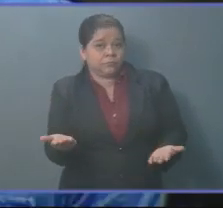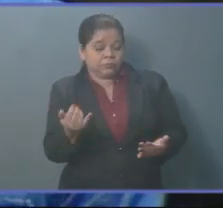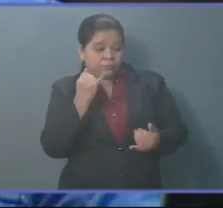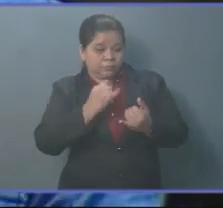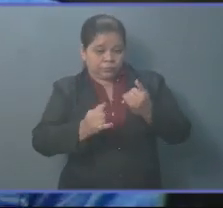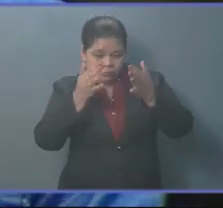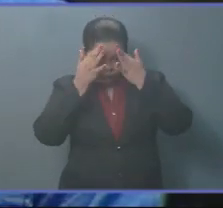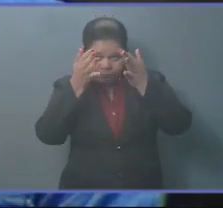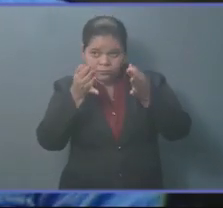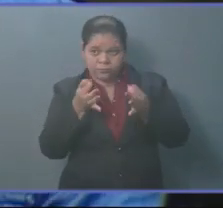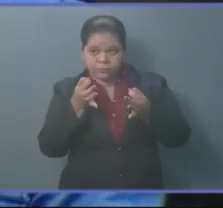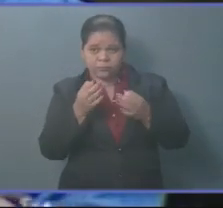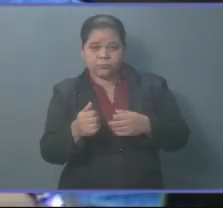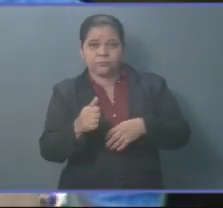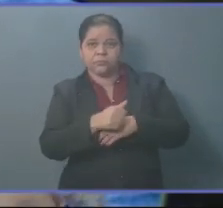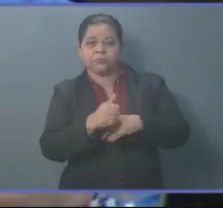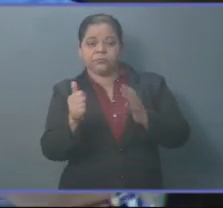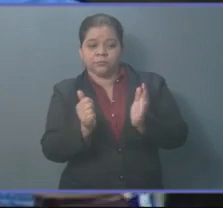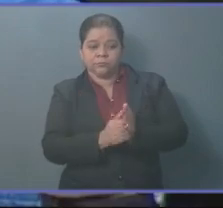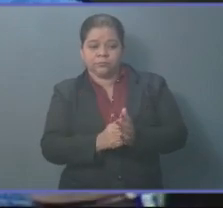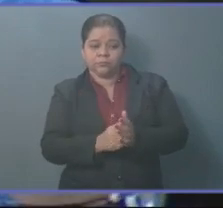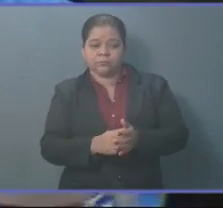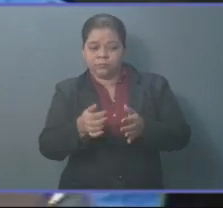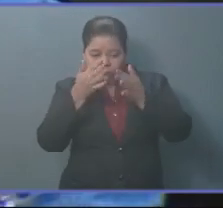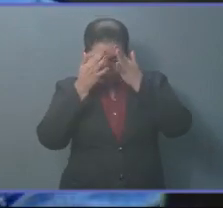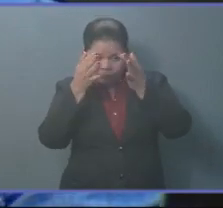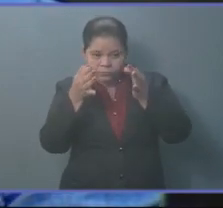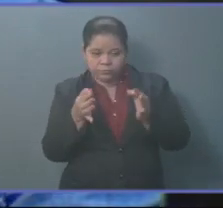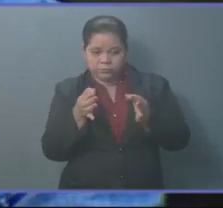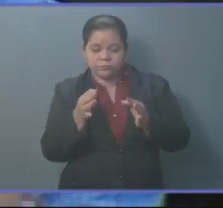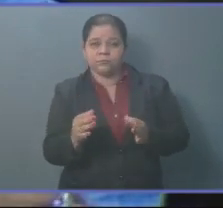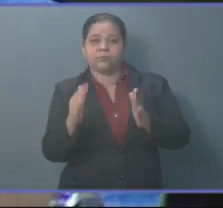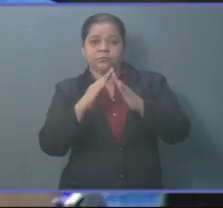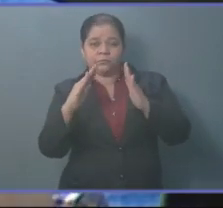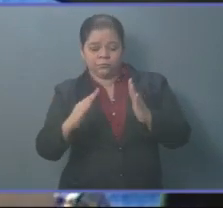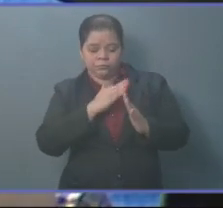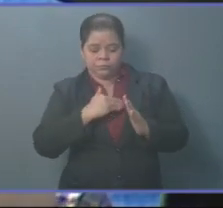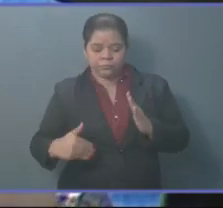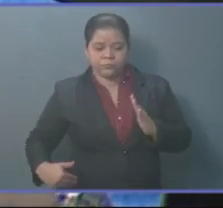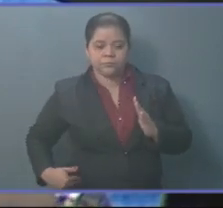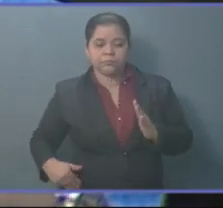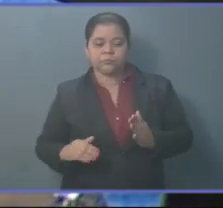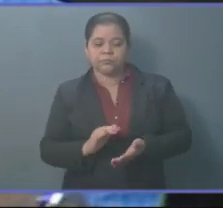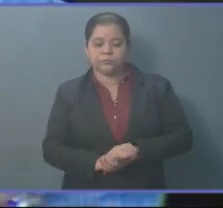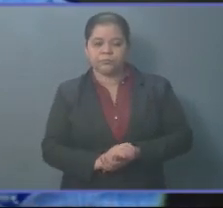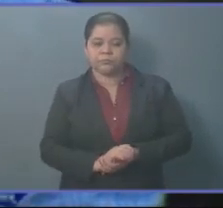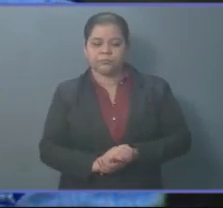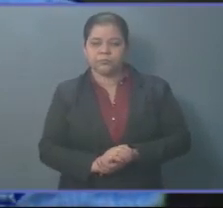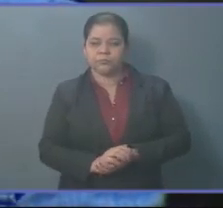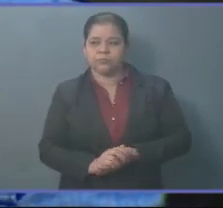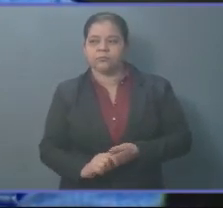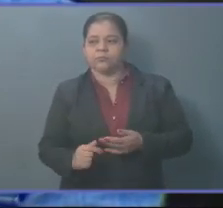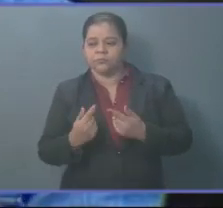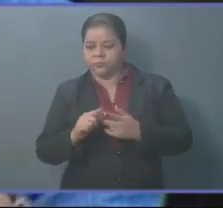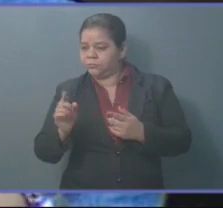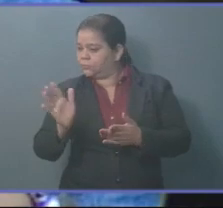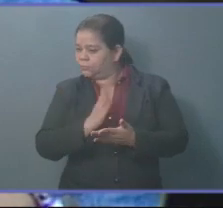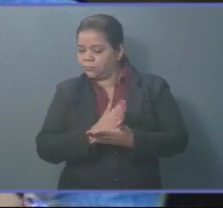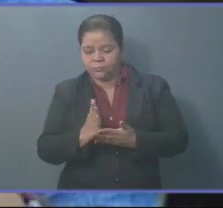que se toman en esta Asamblea Legislativa, las decisiones que se toman en Casa Presidencial, no